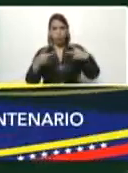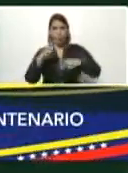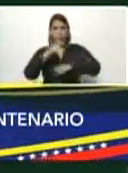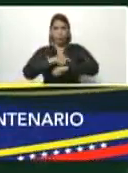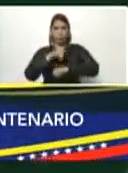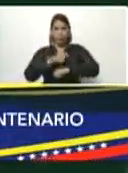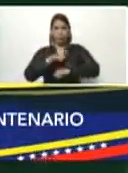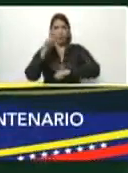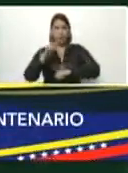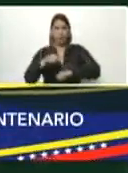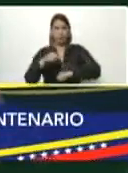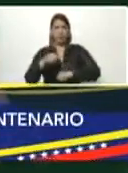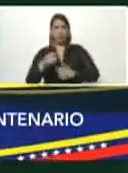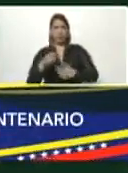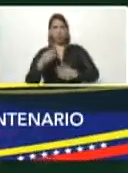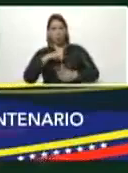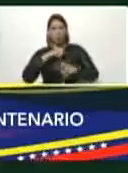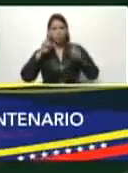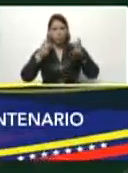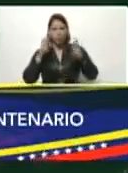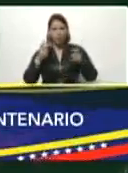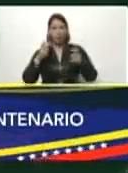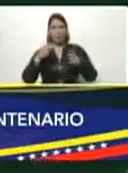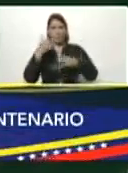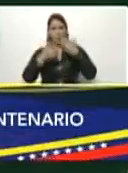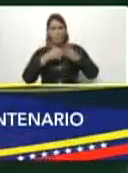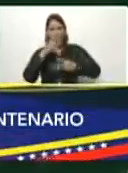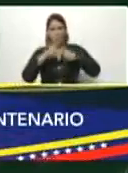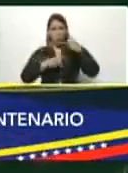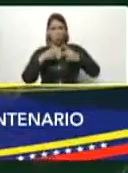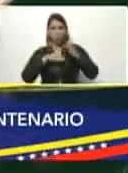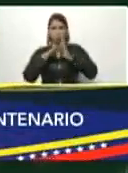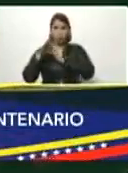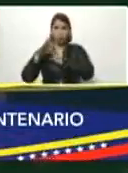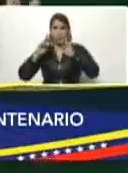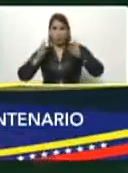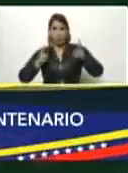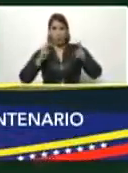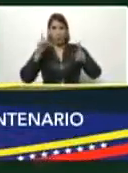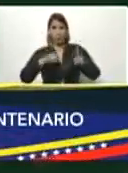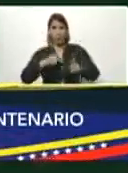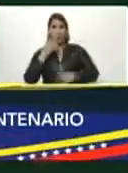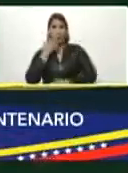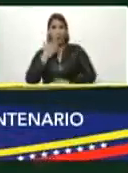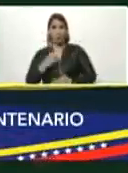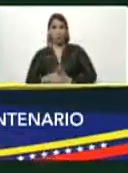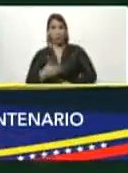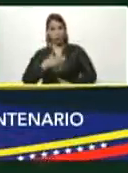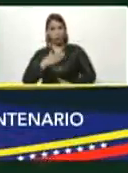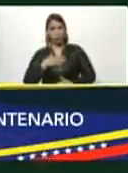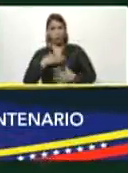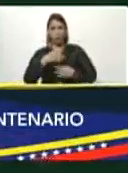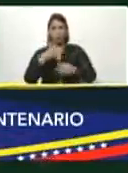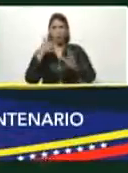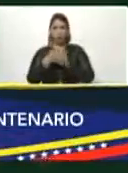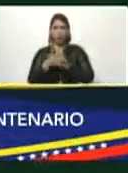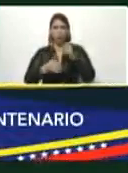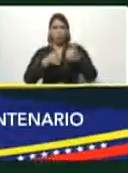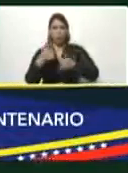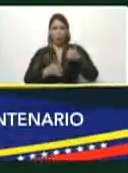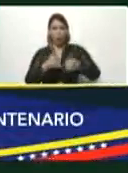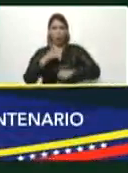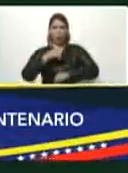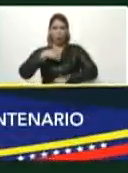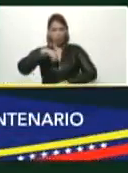están introduciendo, el desarrollo de temas que, por ejemplo, a mí me interesan y sobre los cuales he